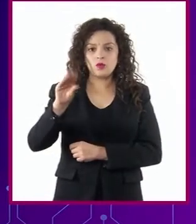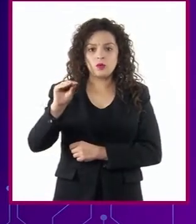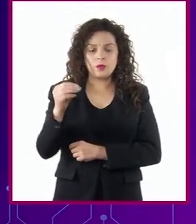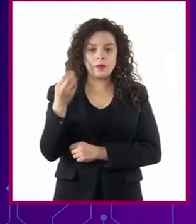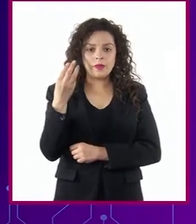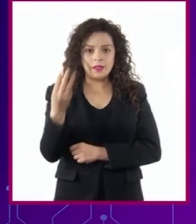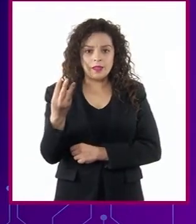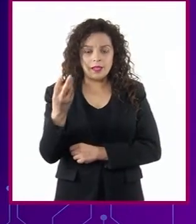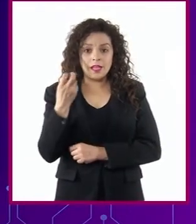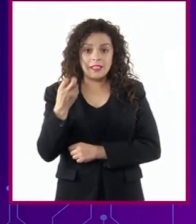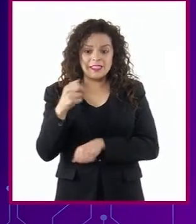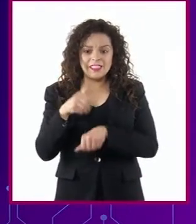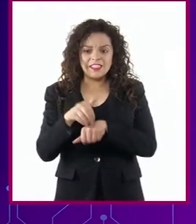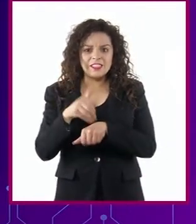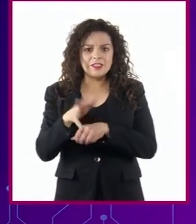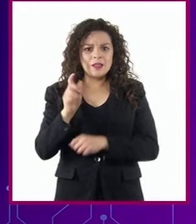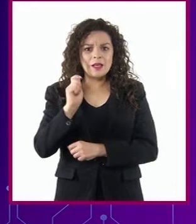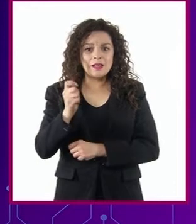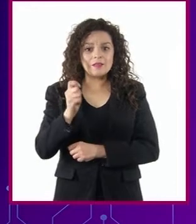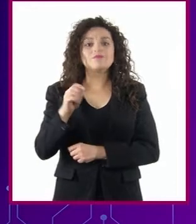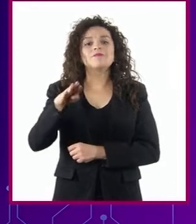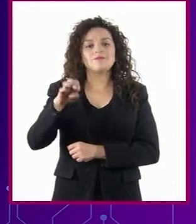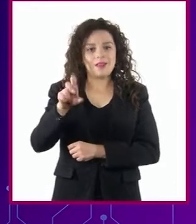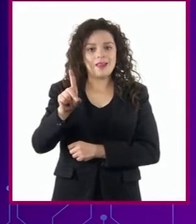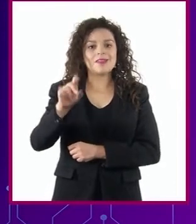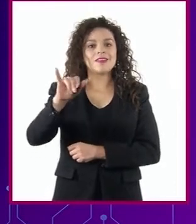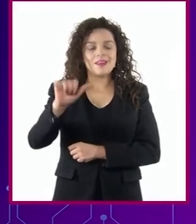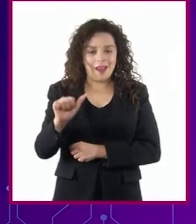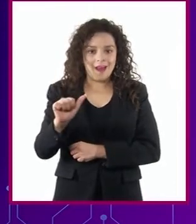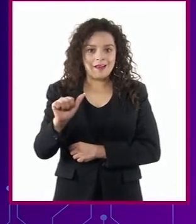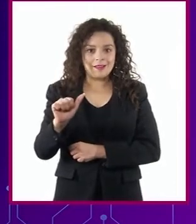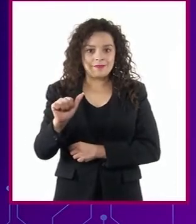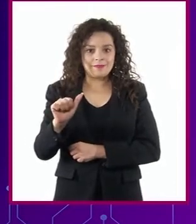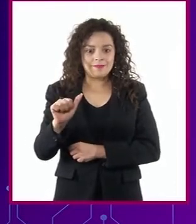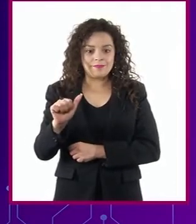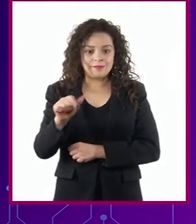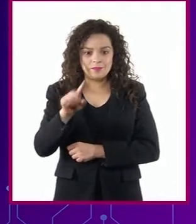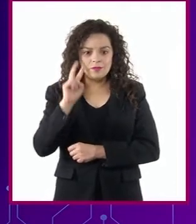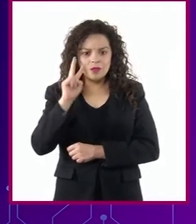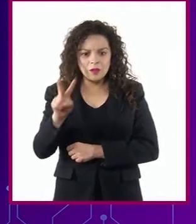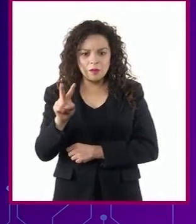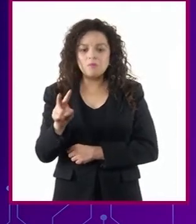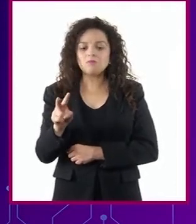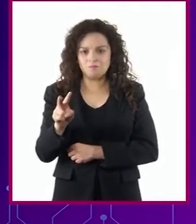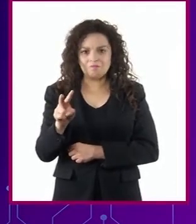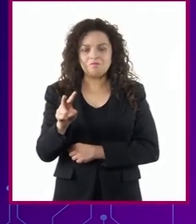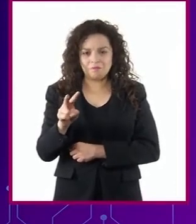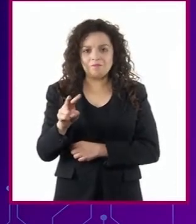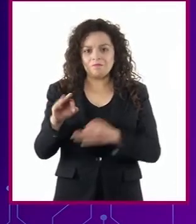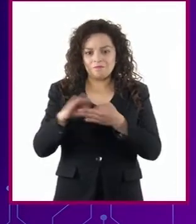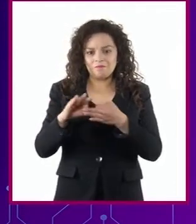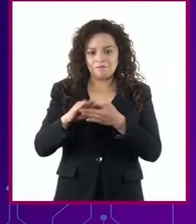Este número es precisamente la media, que como se ve, difiere muy poco de la moda, que es